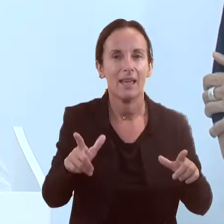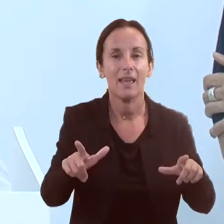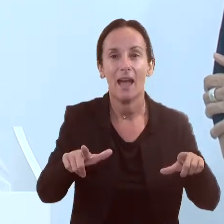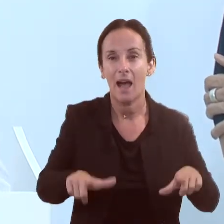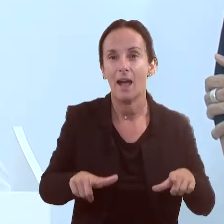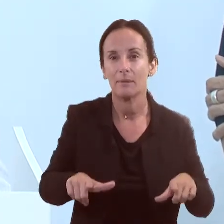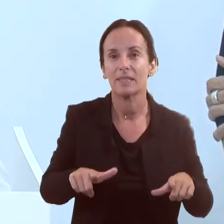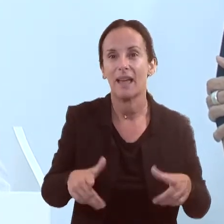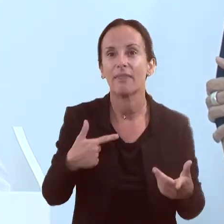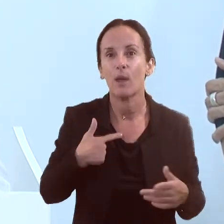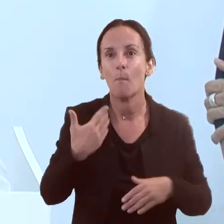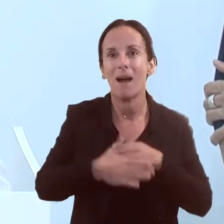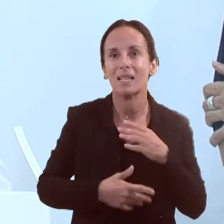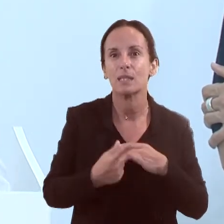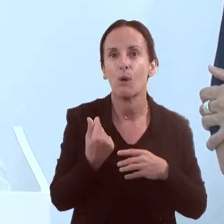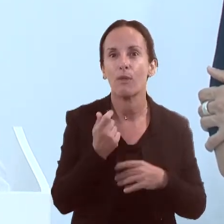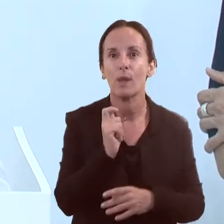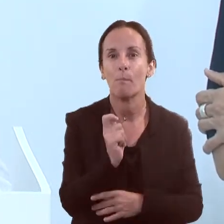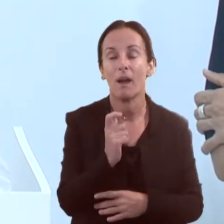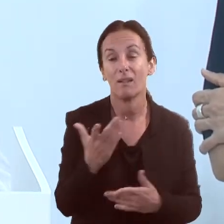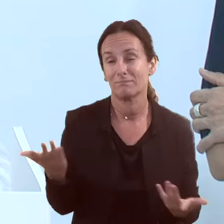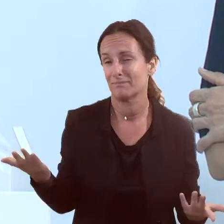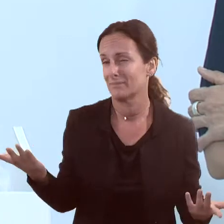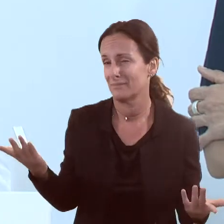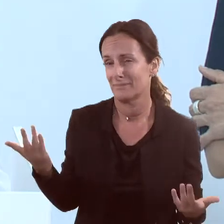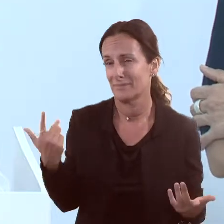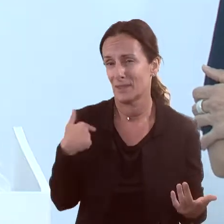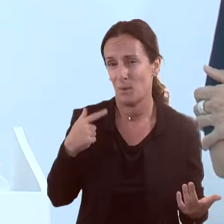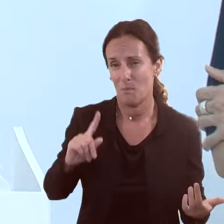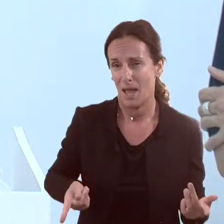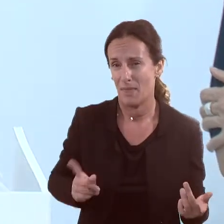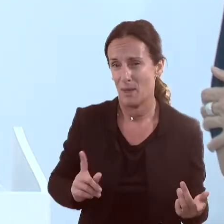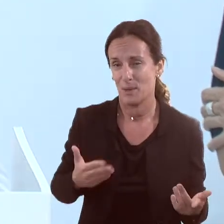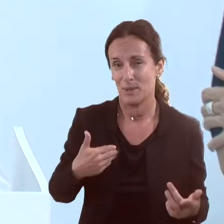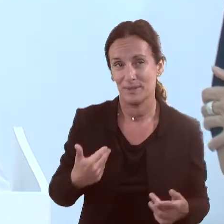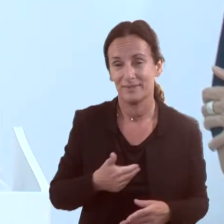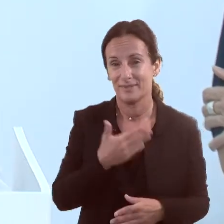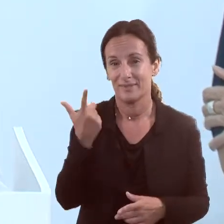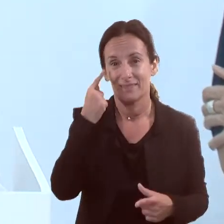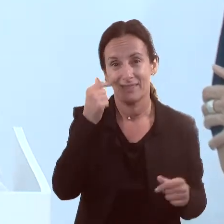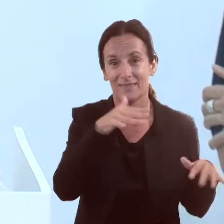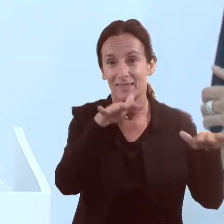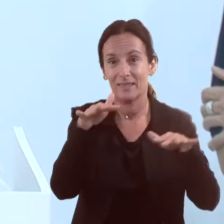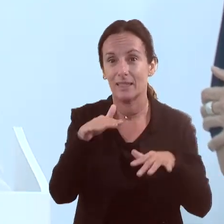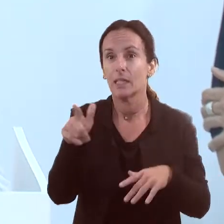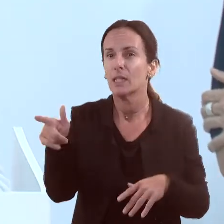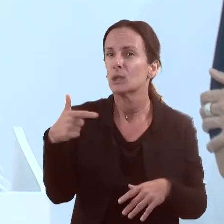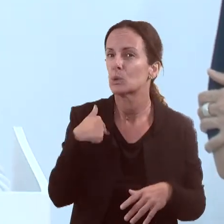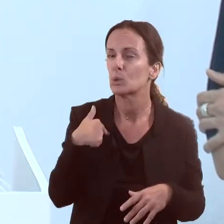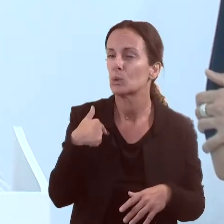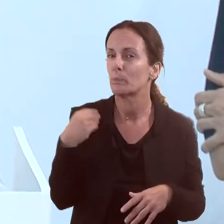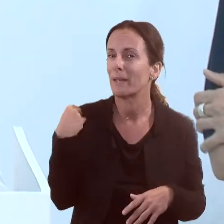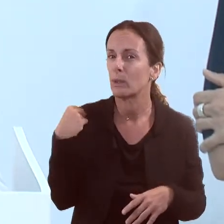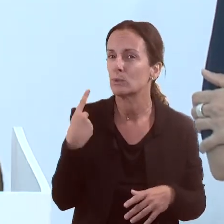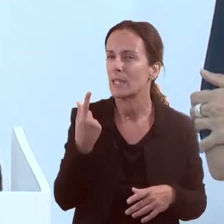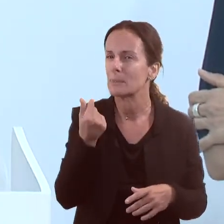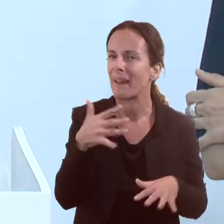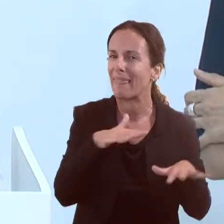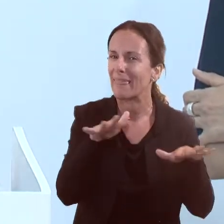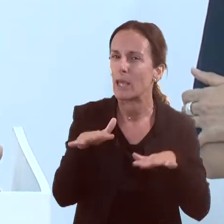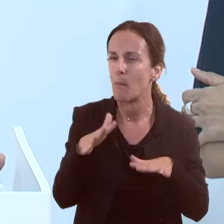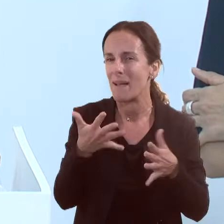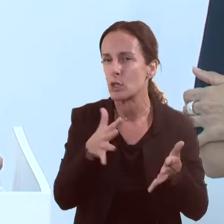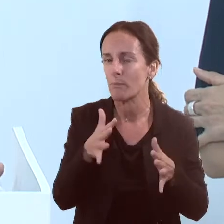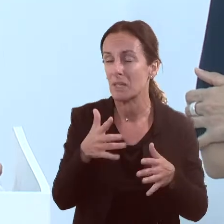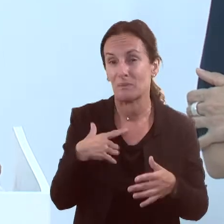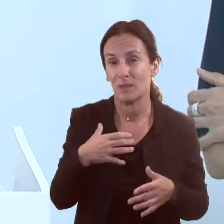marca el mercado, por desgracia. Si estás buscando un precio medio es que no te sé contestar, porque, a ver, tenemos precios medios para